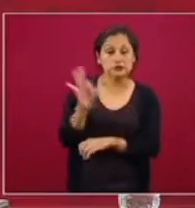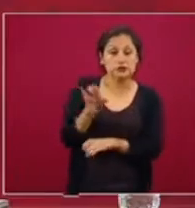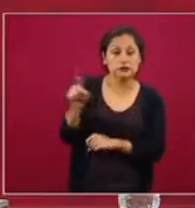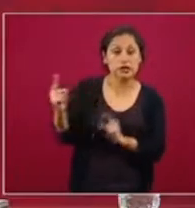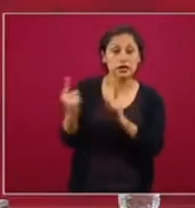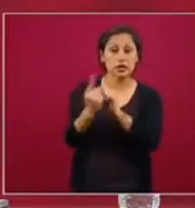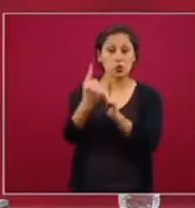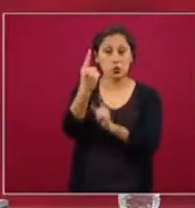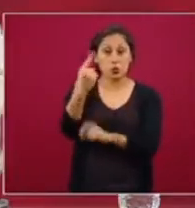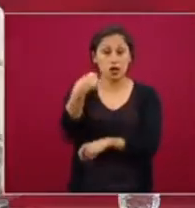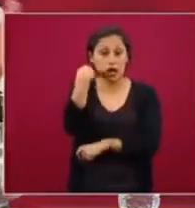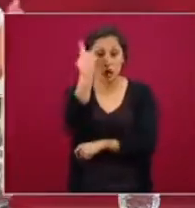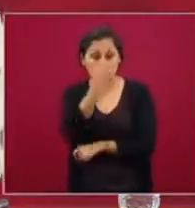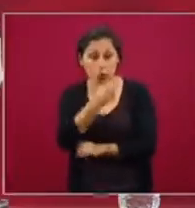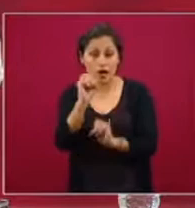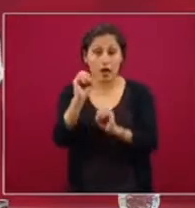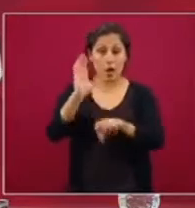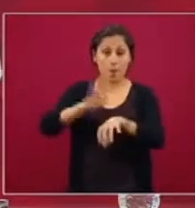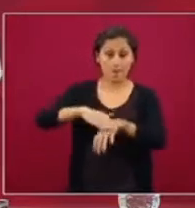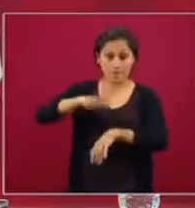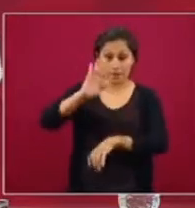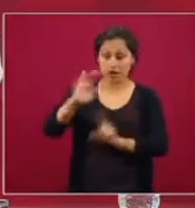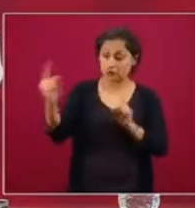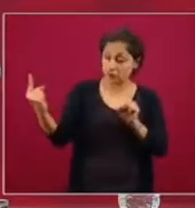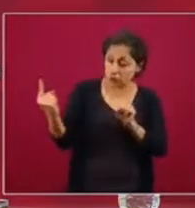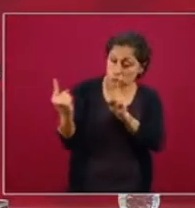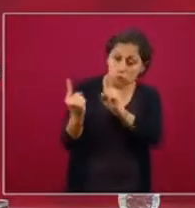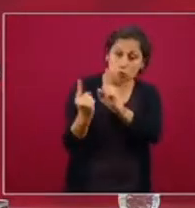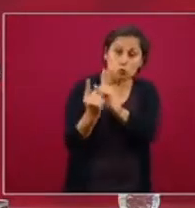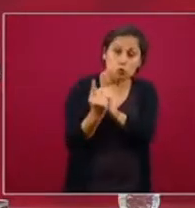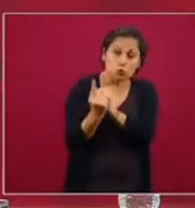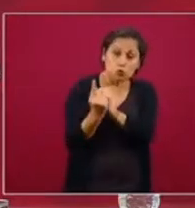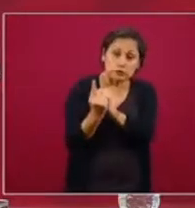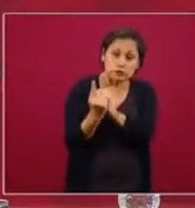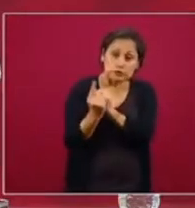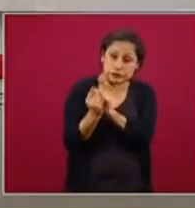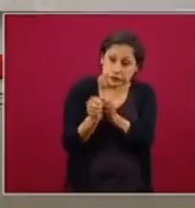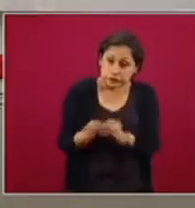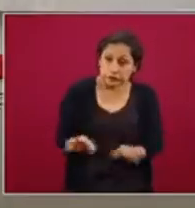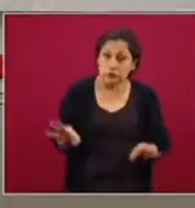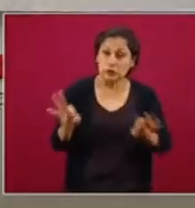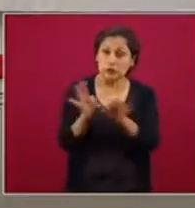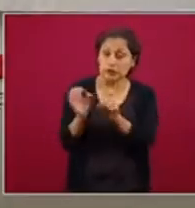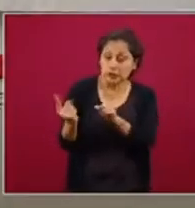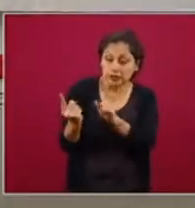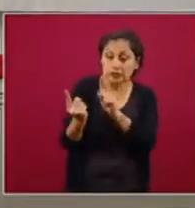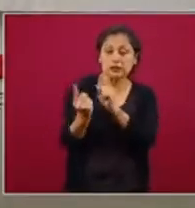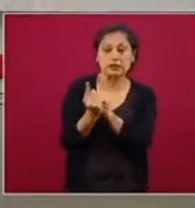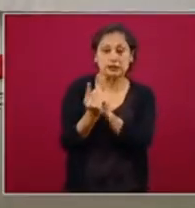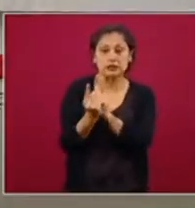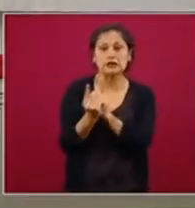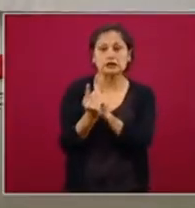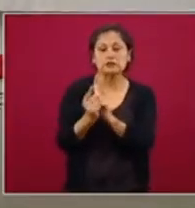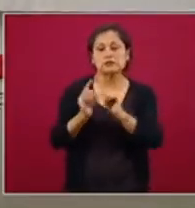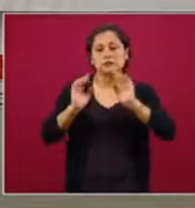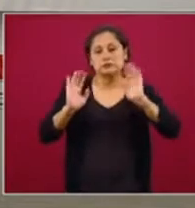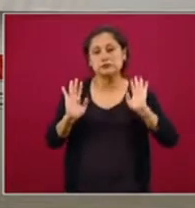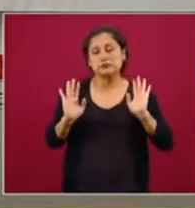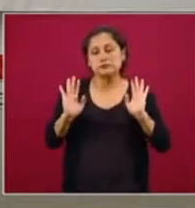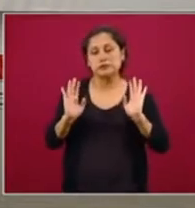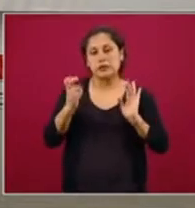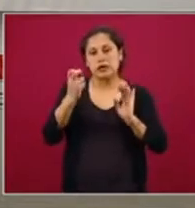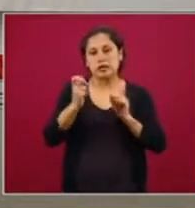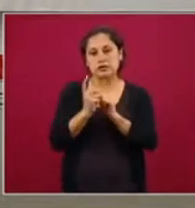o más, si la proximidad del contacto es relevante, ahí no hay un criterio fijo, pero ponemos los 2 metros de la